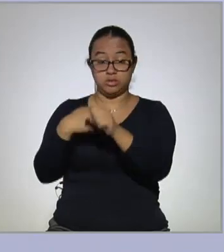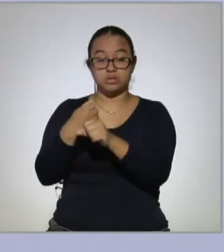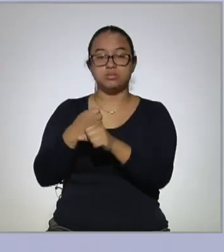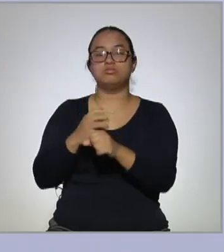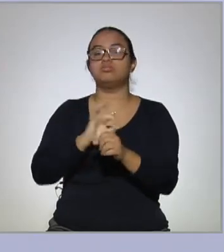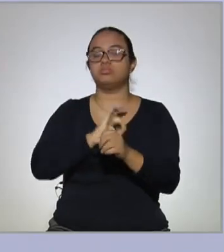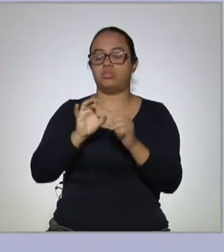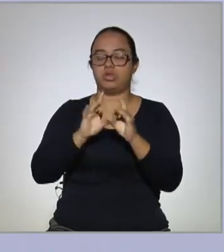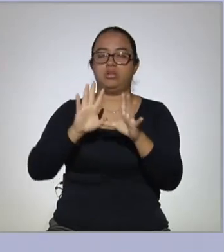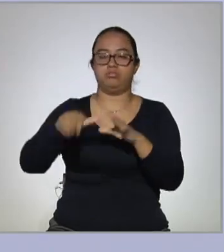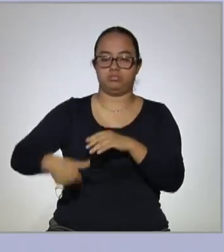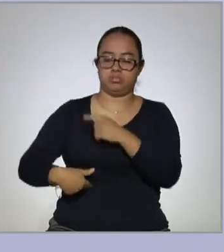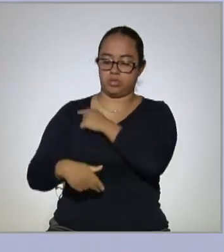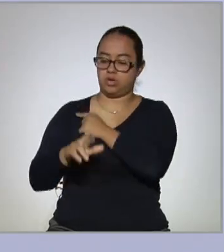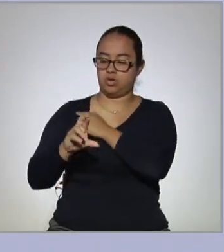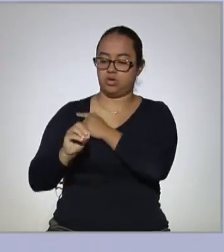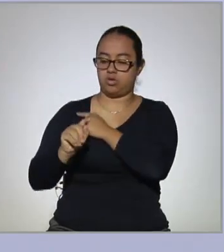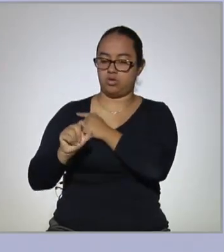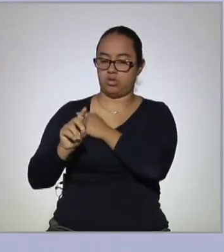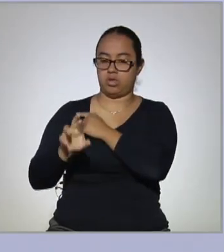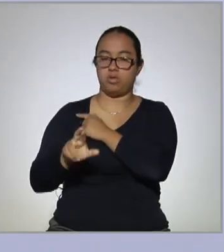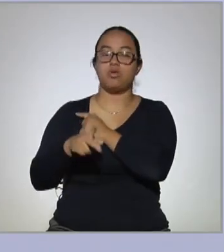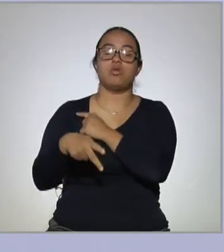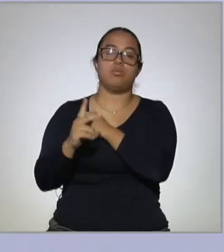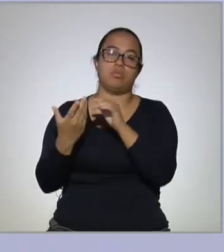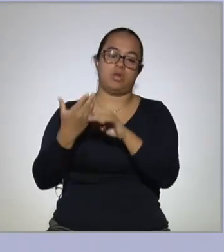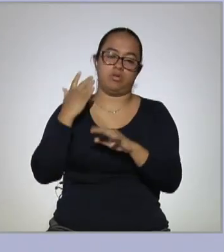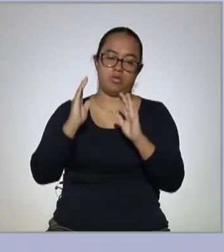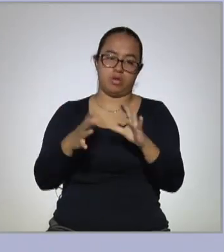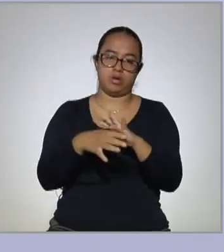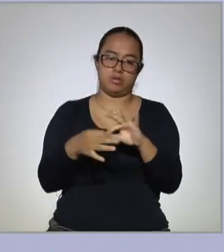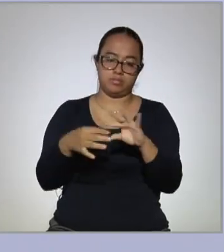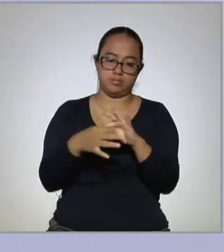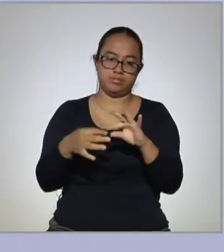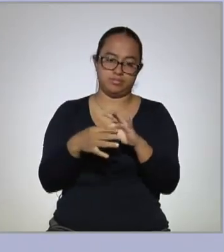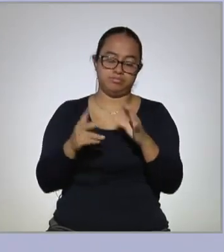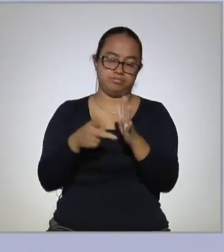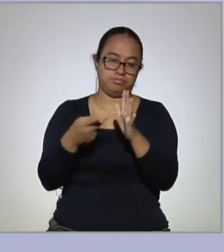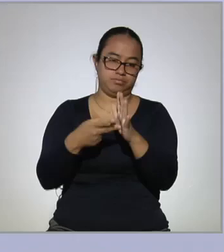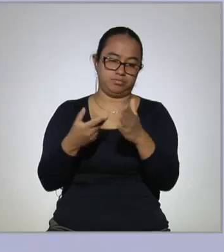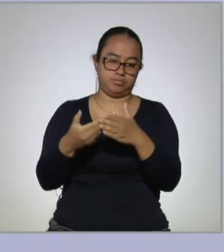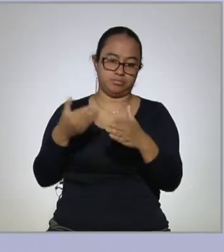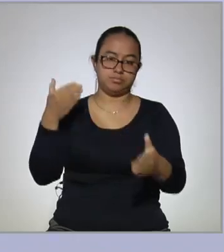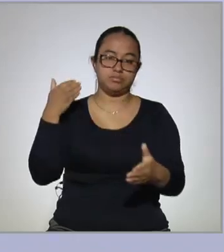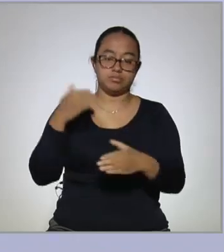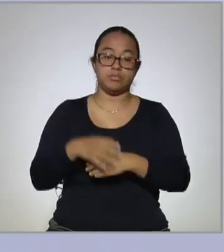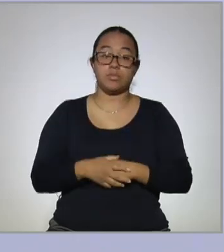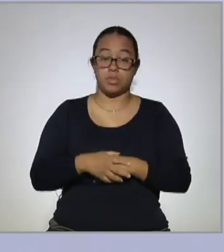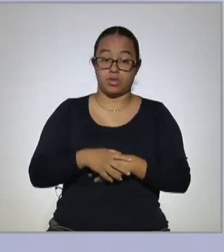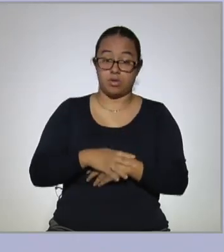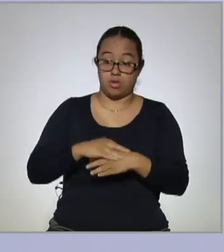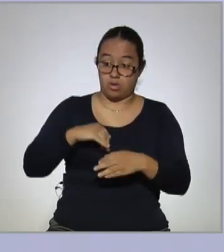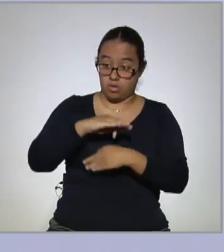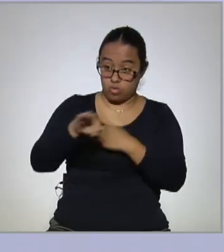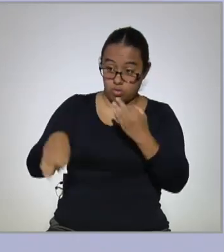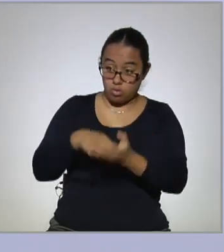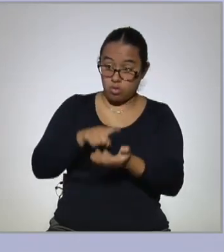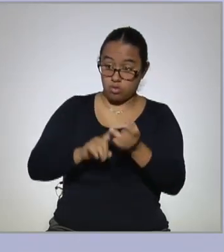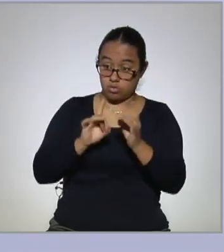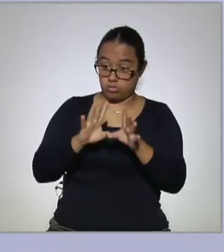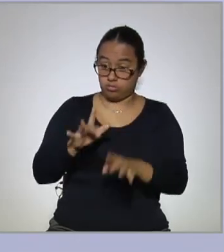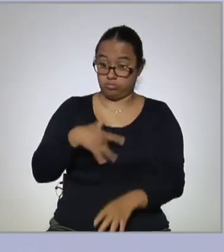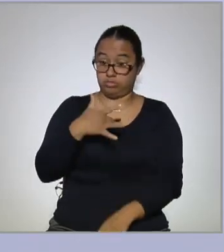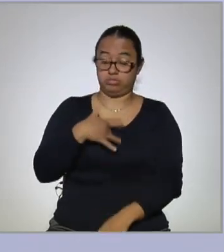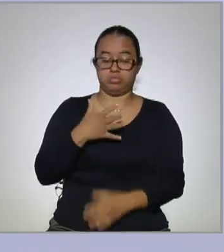una lesión del manguito rotador. Lo que pasa es que, como lo hemos comentado también en ocasiones anteriores, no todos van a desarrollar síntomas.